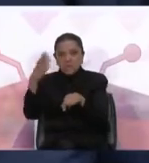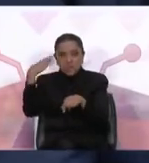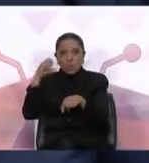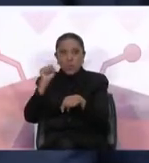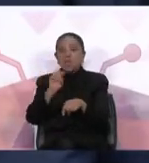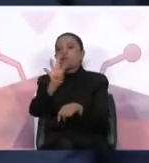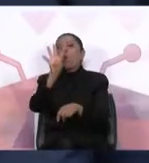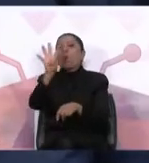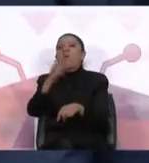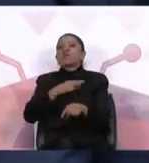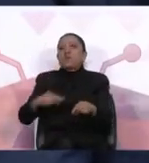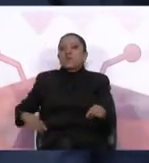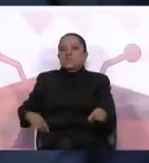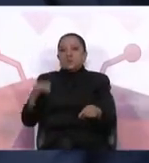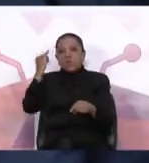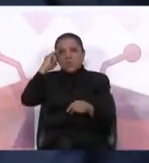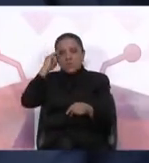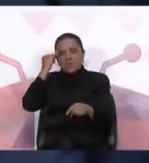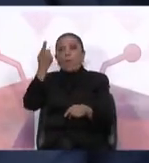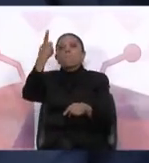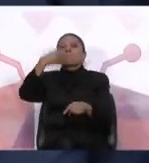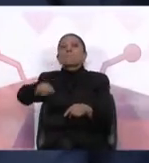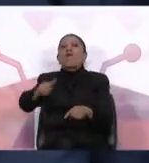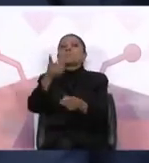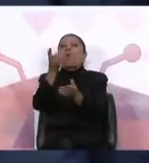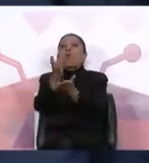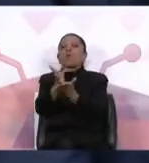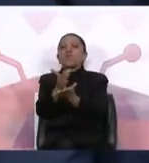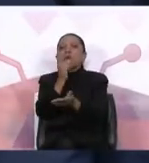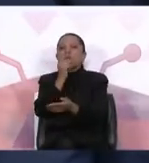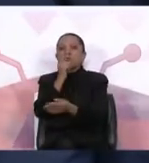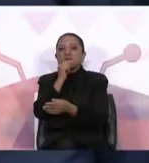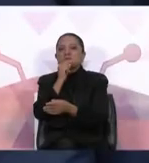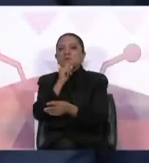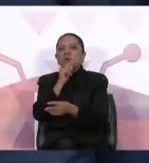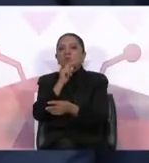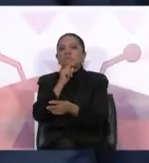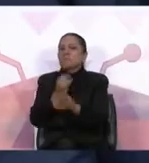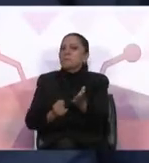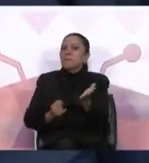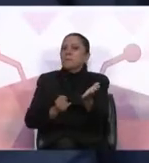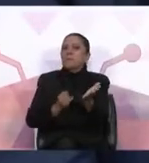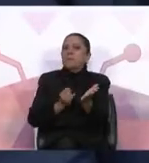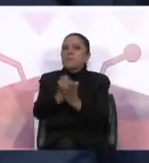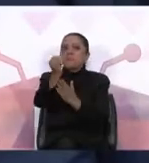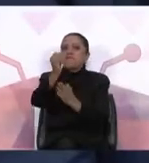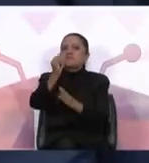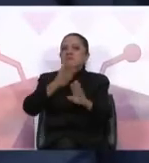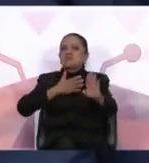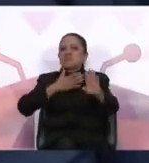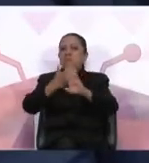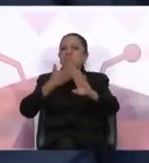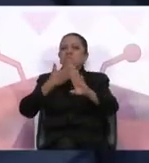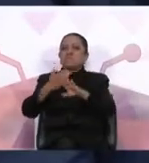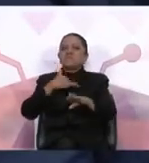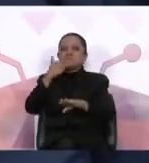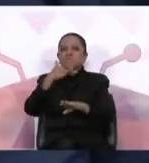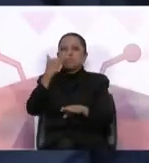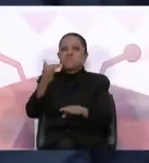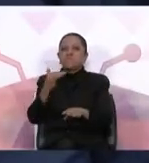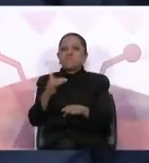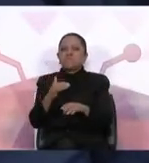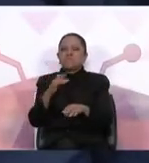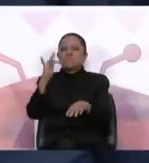indígenas mando único combate decidido a la corrupción y a la impunidad por último paso express